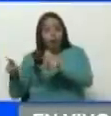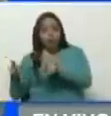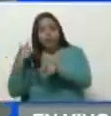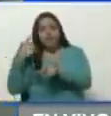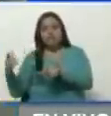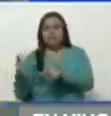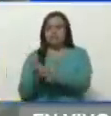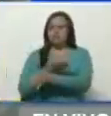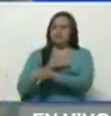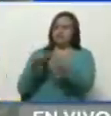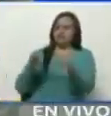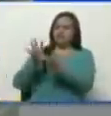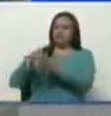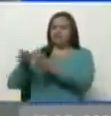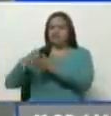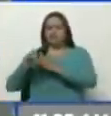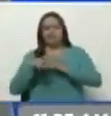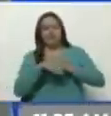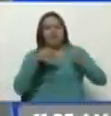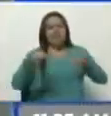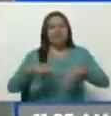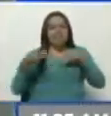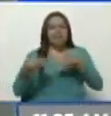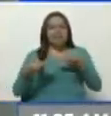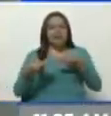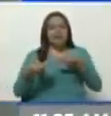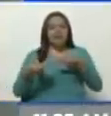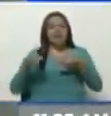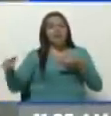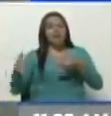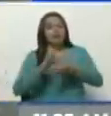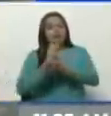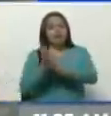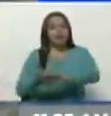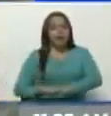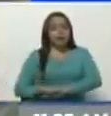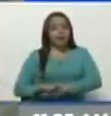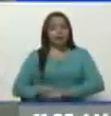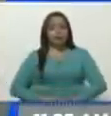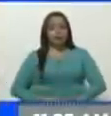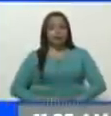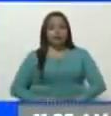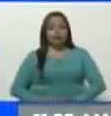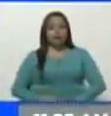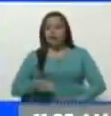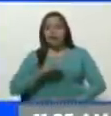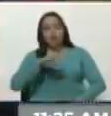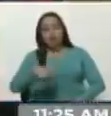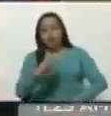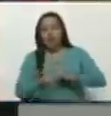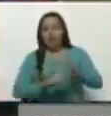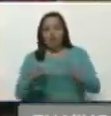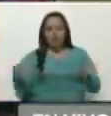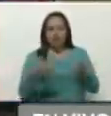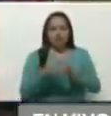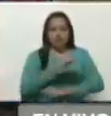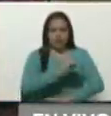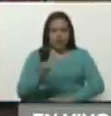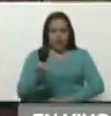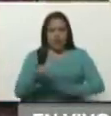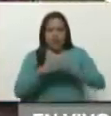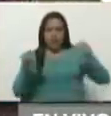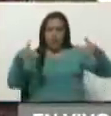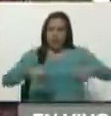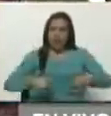La corrupción acabó con ellos. Lo que no pudimos hacer desde la izquierda con todos nuestros